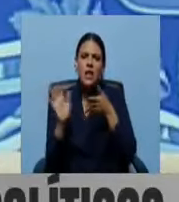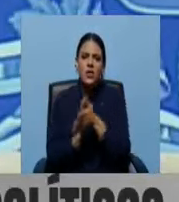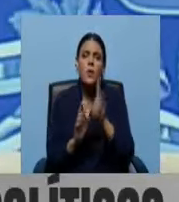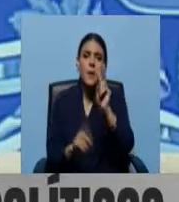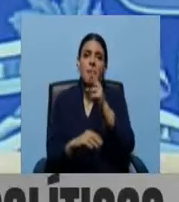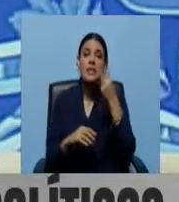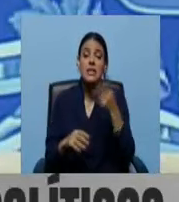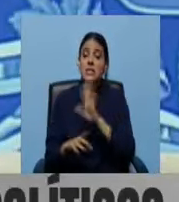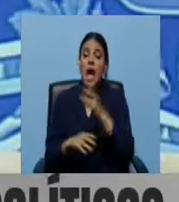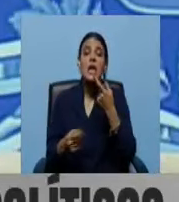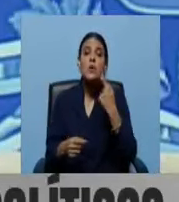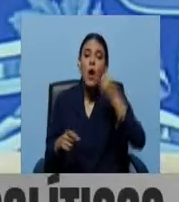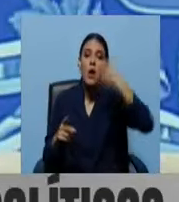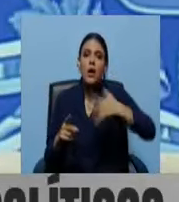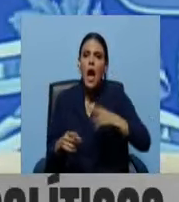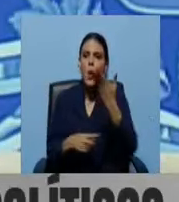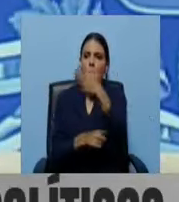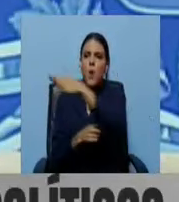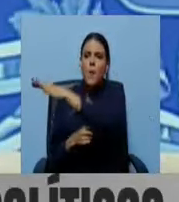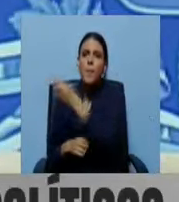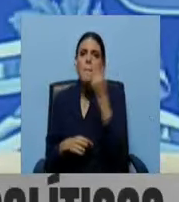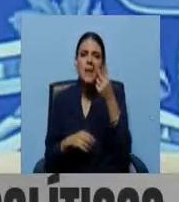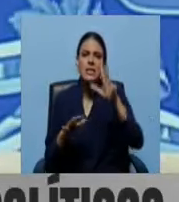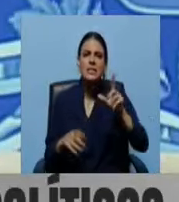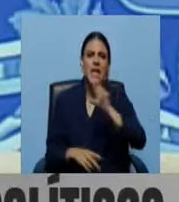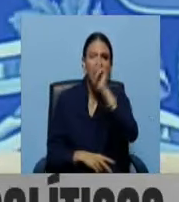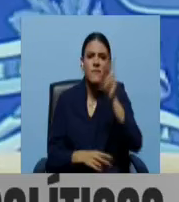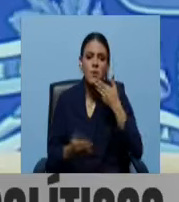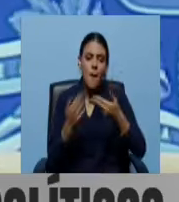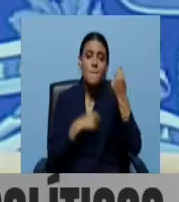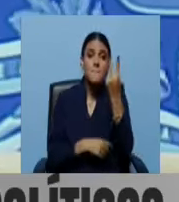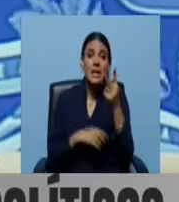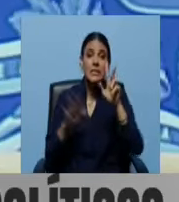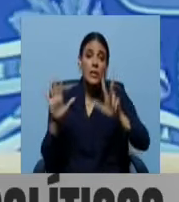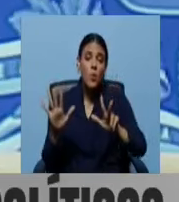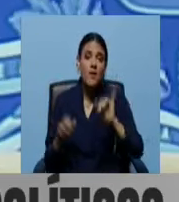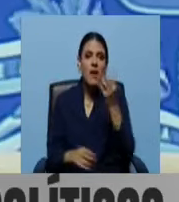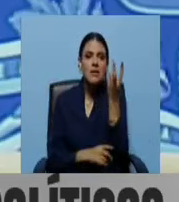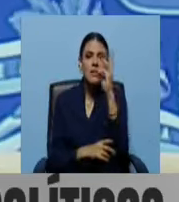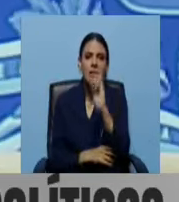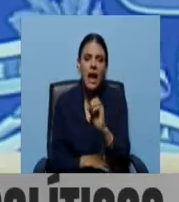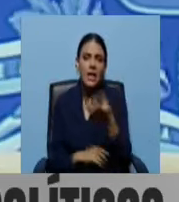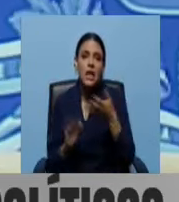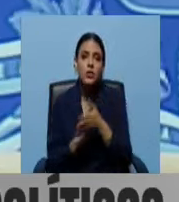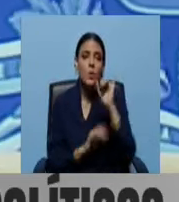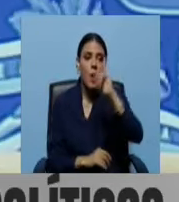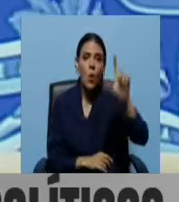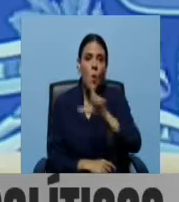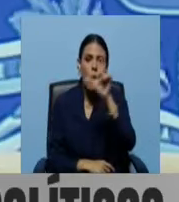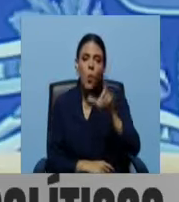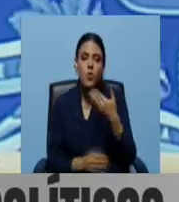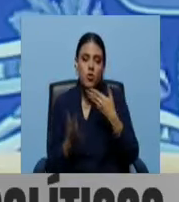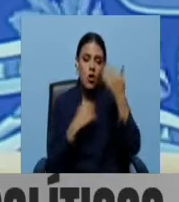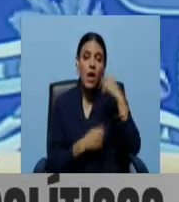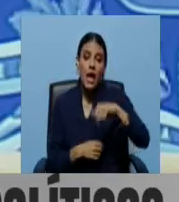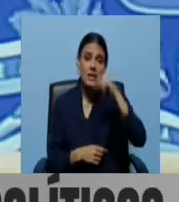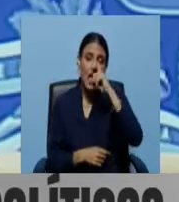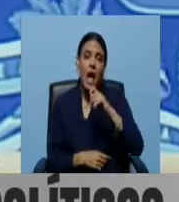27 venezolanas y venezolanos los días 29 y 30 de julio de este